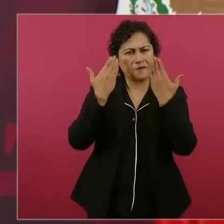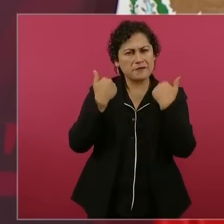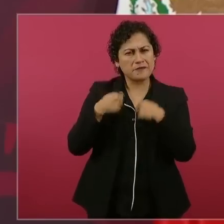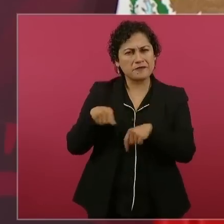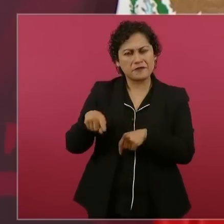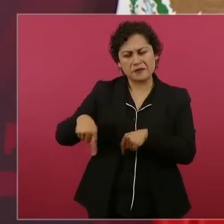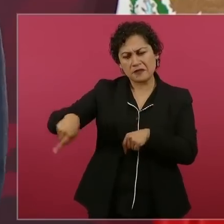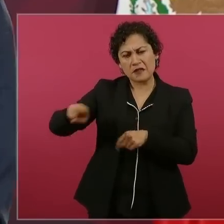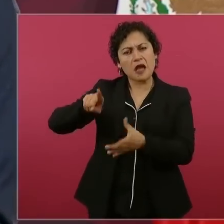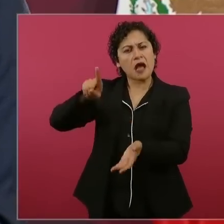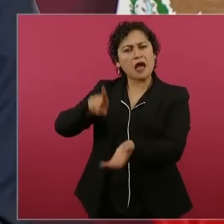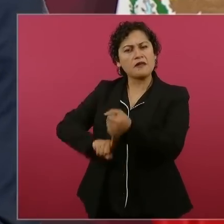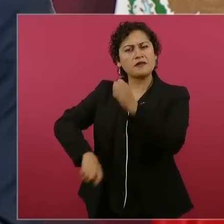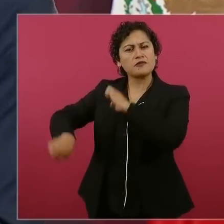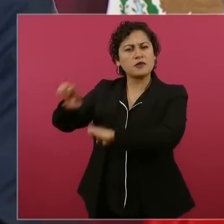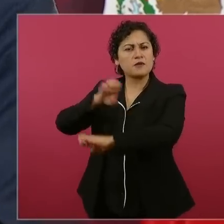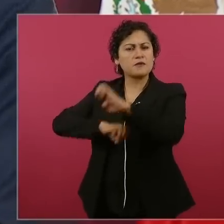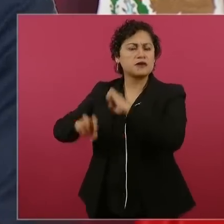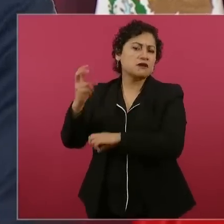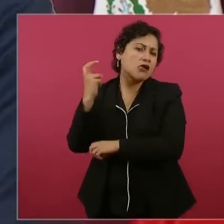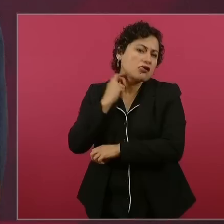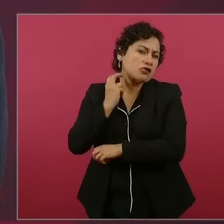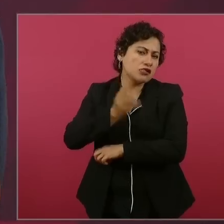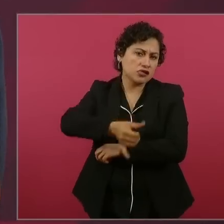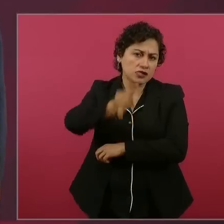la Bacardí.